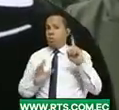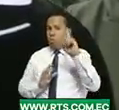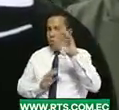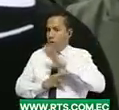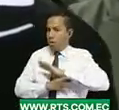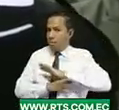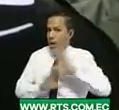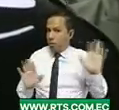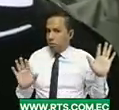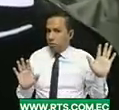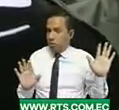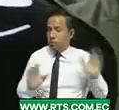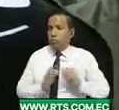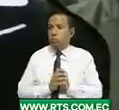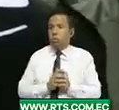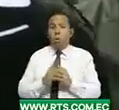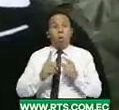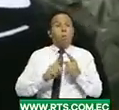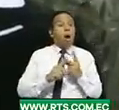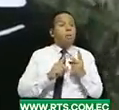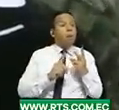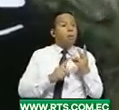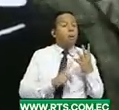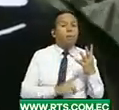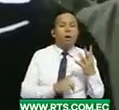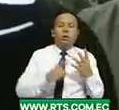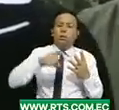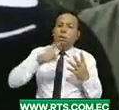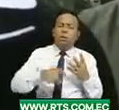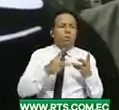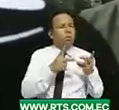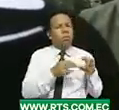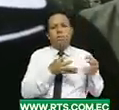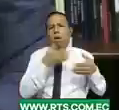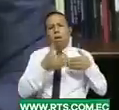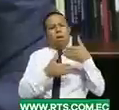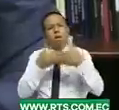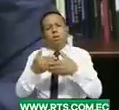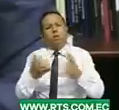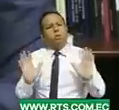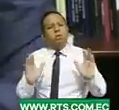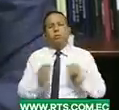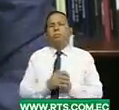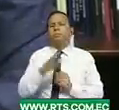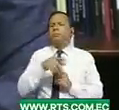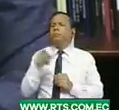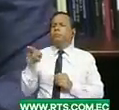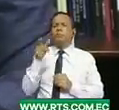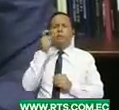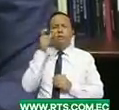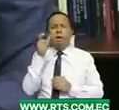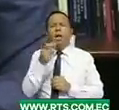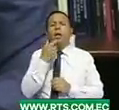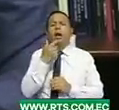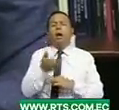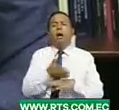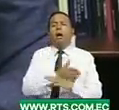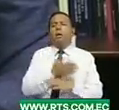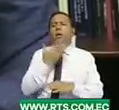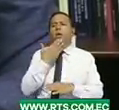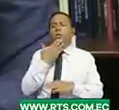hay otro caso, tiene que seguir el mismo proceso. La Fiscalía General del Estado recibió una denuncia por una presunta